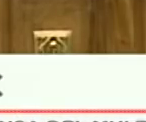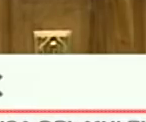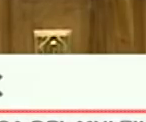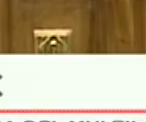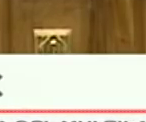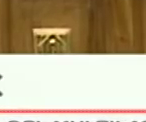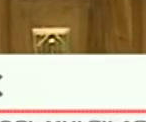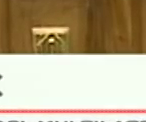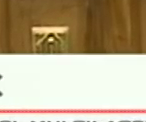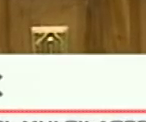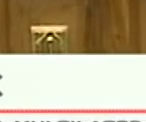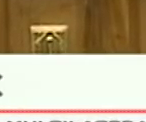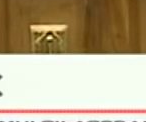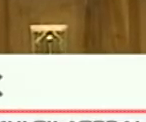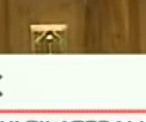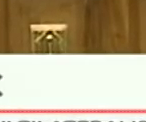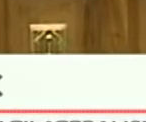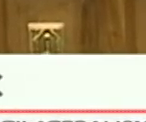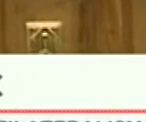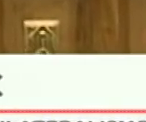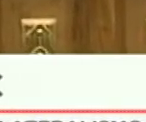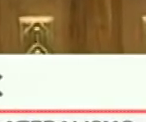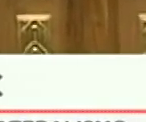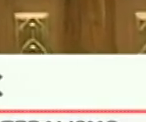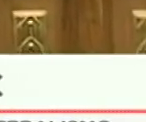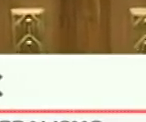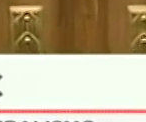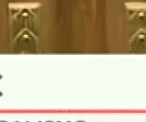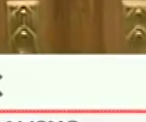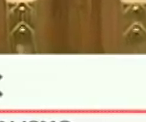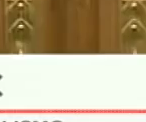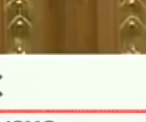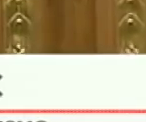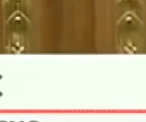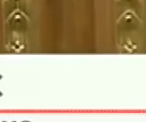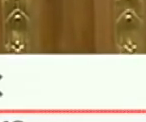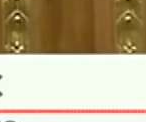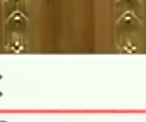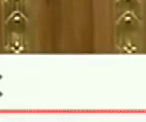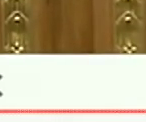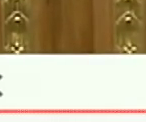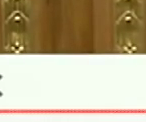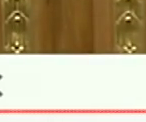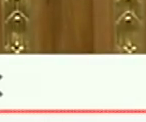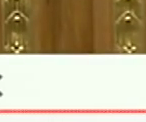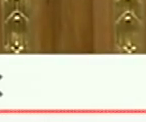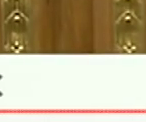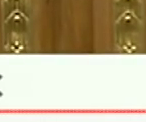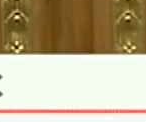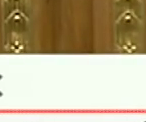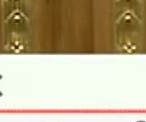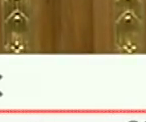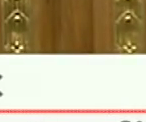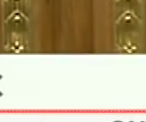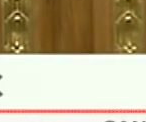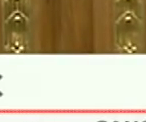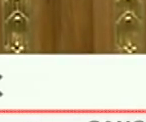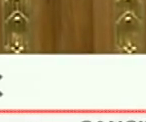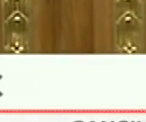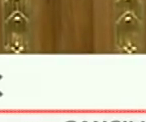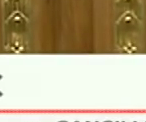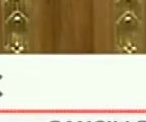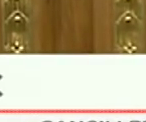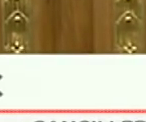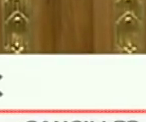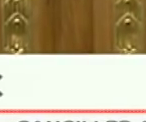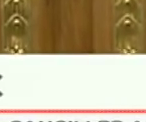dio mucha alegría. Compañero, te invito para grabar mi programa pendiente el jueves 21-11